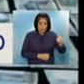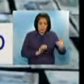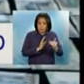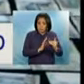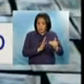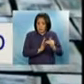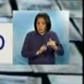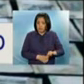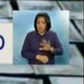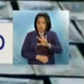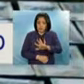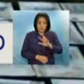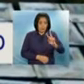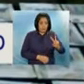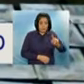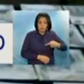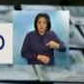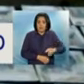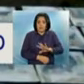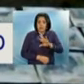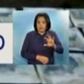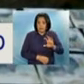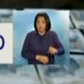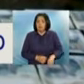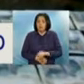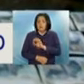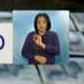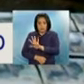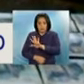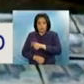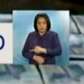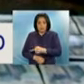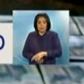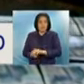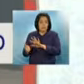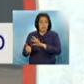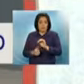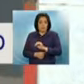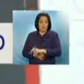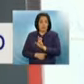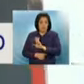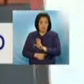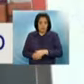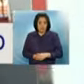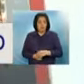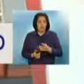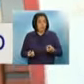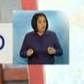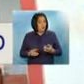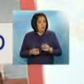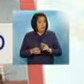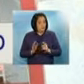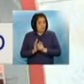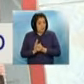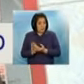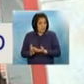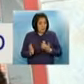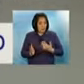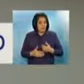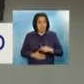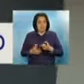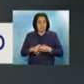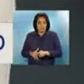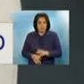cercana 52.500 soles y 5.650 dólares, justo minutos antes de empezar la